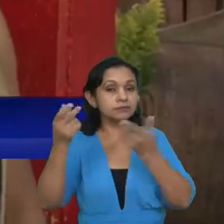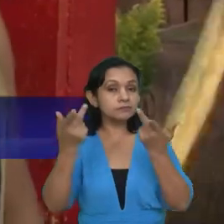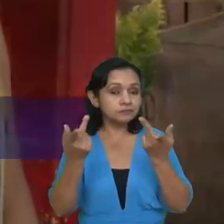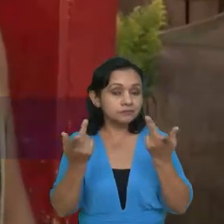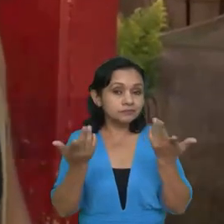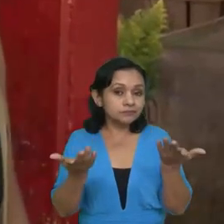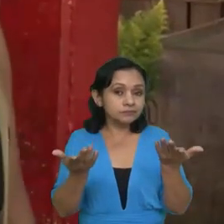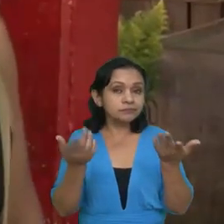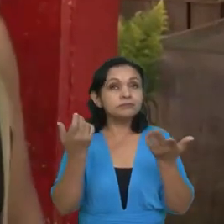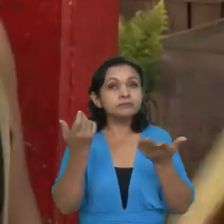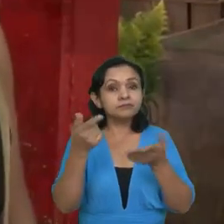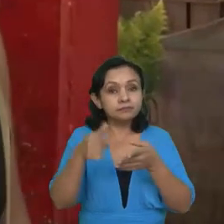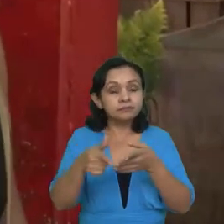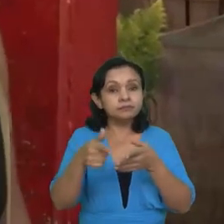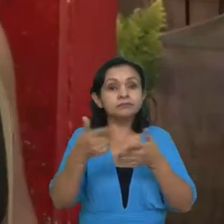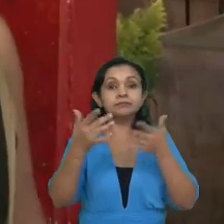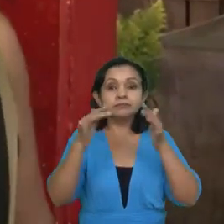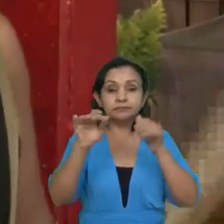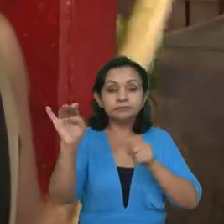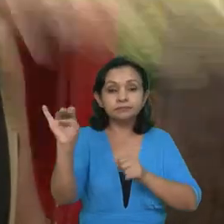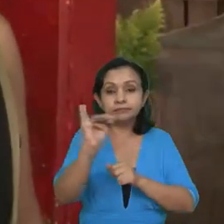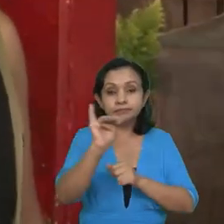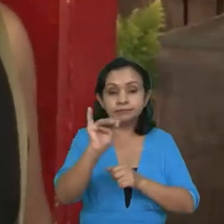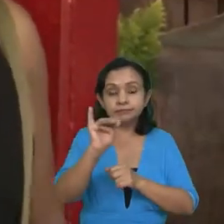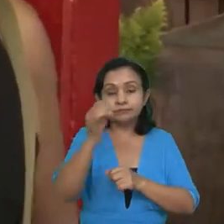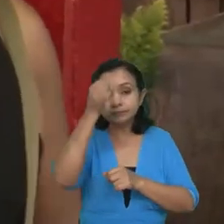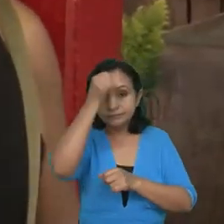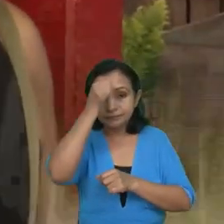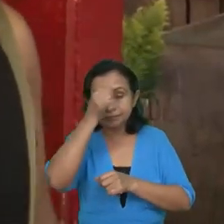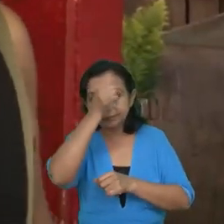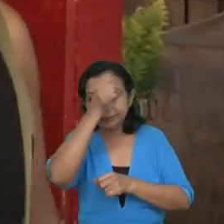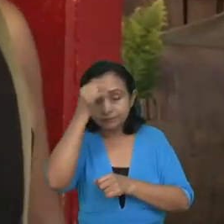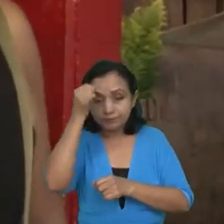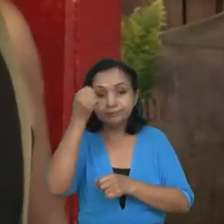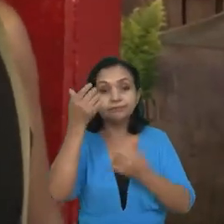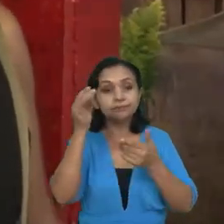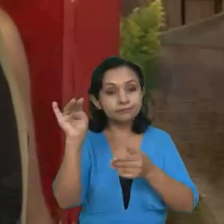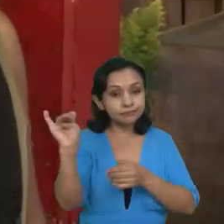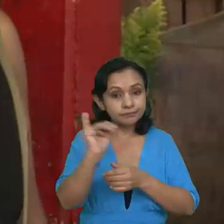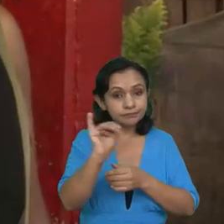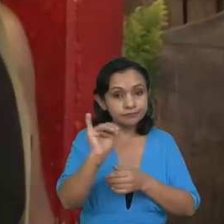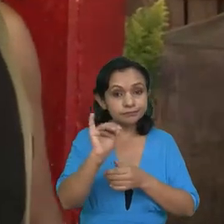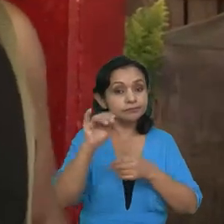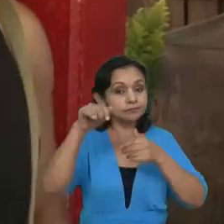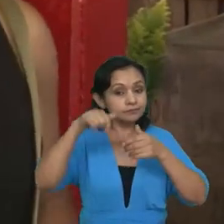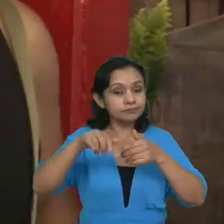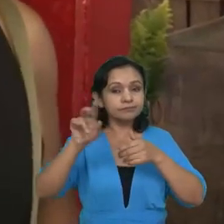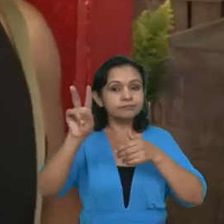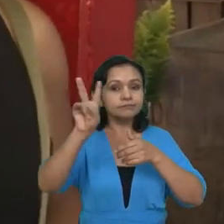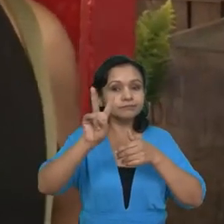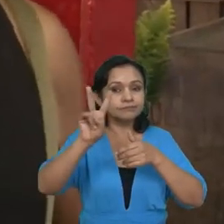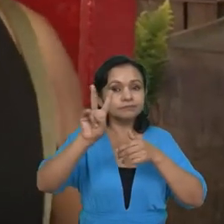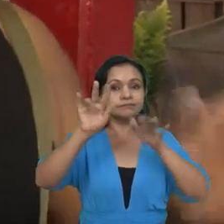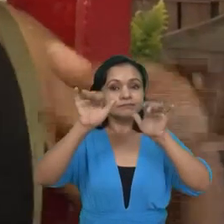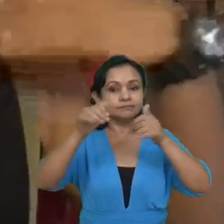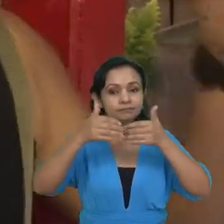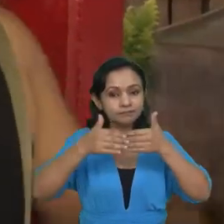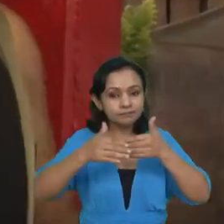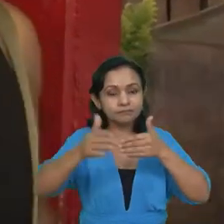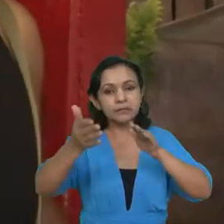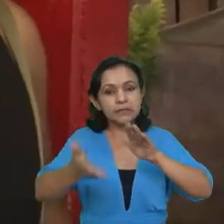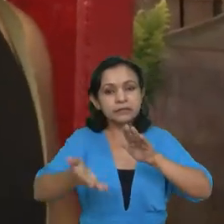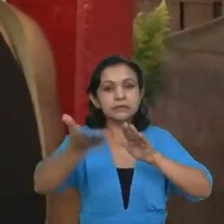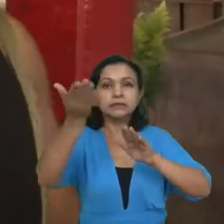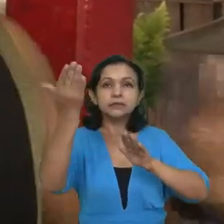entender por las cosas que hoy a hoy miércoles ya comenzar primer día ceniza ya partir del viernes entonces ya estoy a su veda